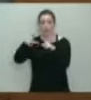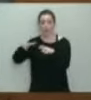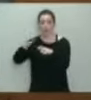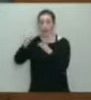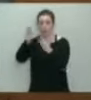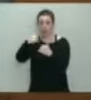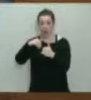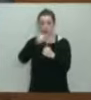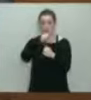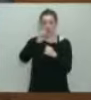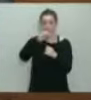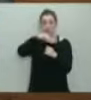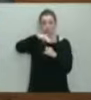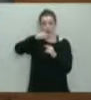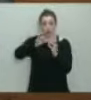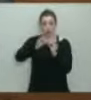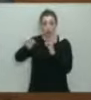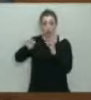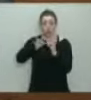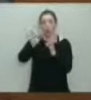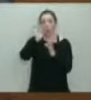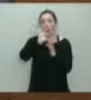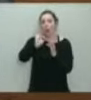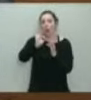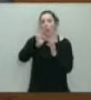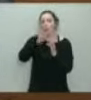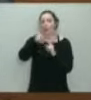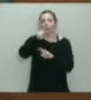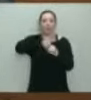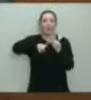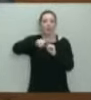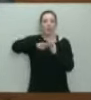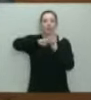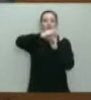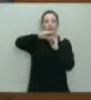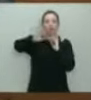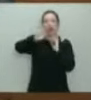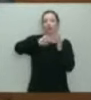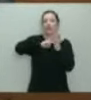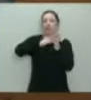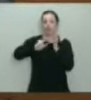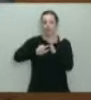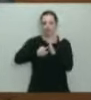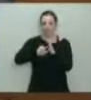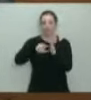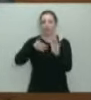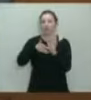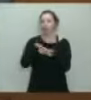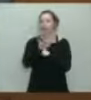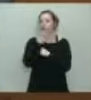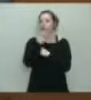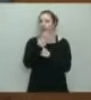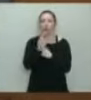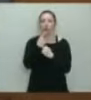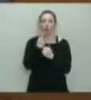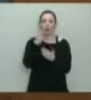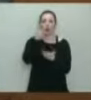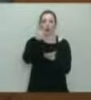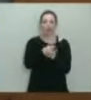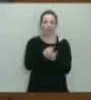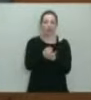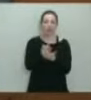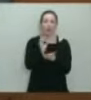cuando existan circunstancias técnicas que impidan dicha conexión, y en el término de técnicas tienen que entenderse, como vuelvo a decir, tanto